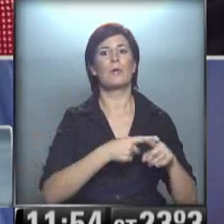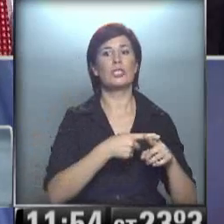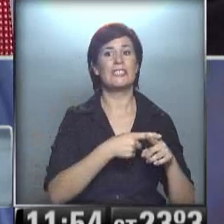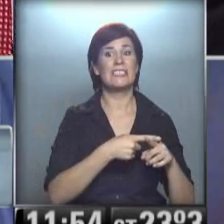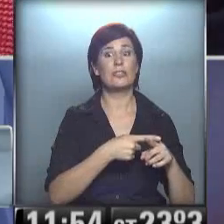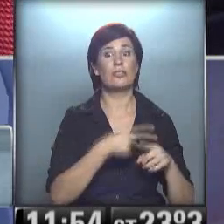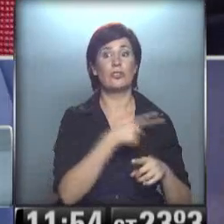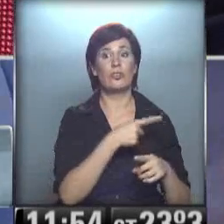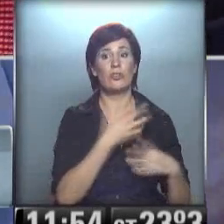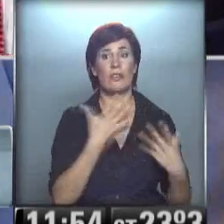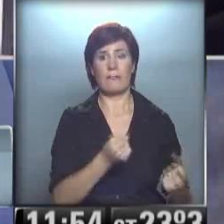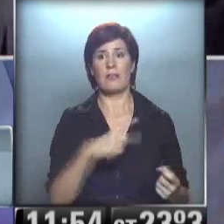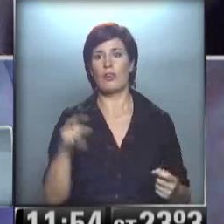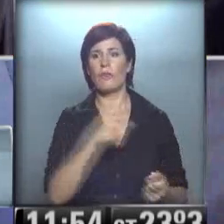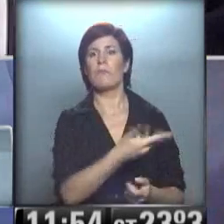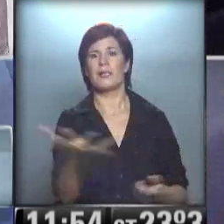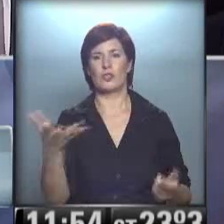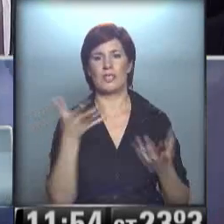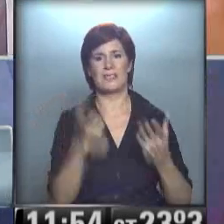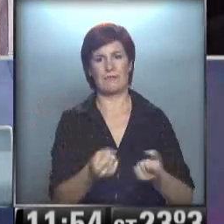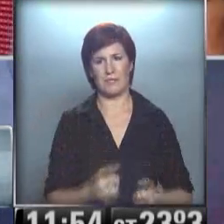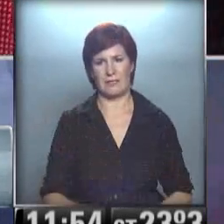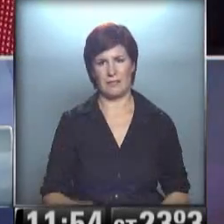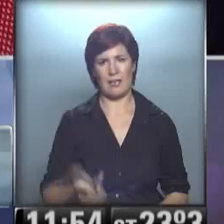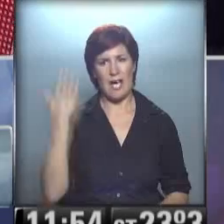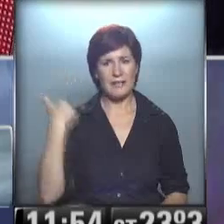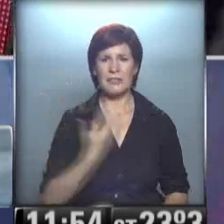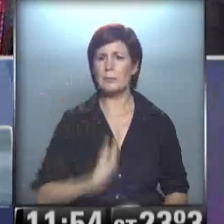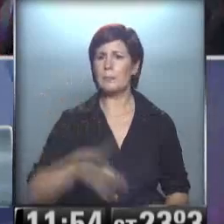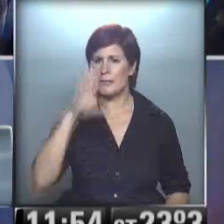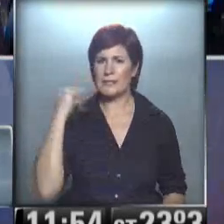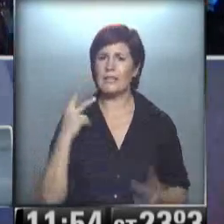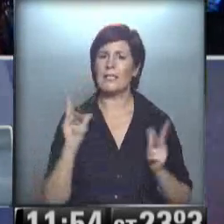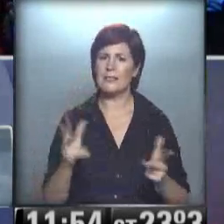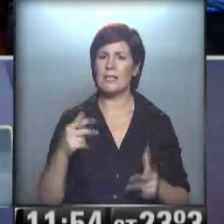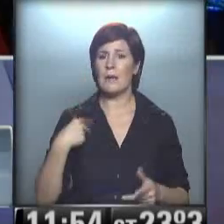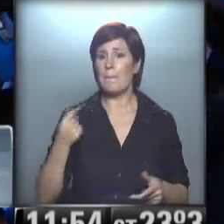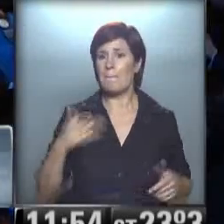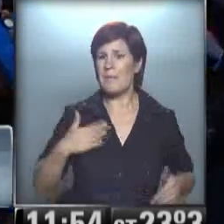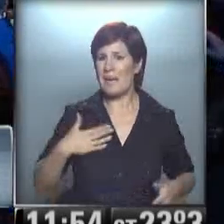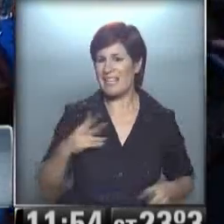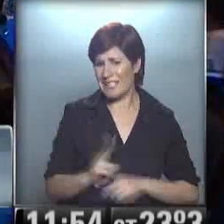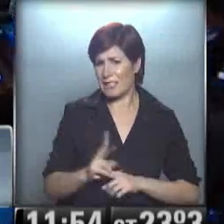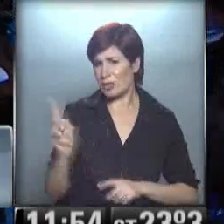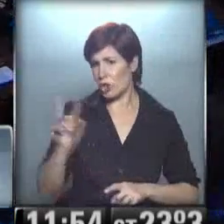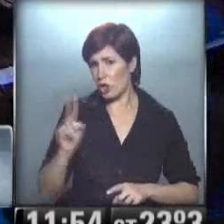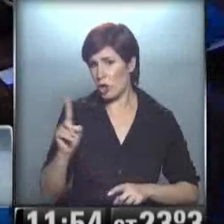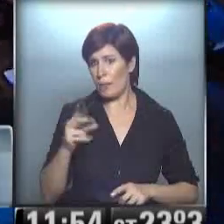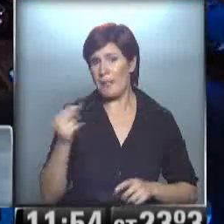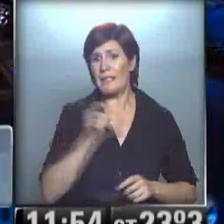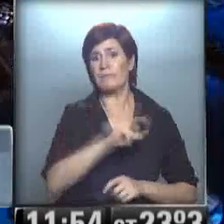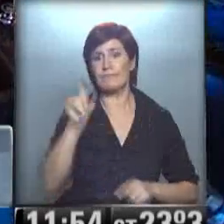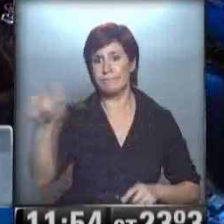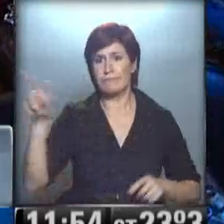protegiendo el bolsillo de los ciudadanos. Claro. Entonces, lo dijo la presidenta en el discurso anterior. Tal no cual. Es entonces, mi bolsillo, es el de la gente. Uno puede de la oposición plantear por qué